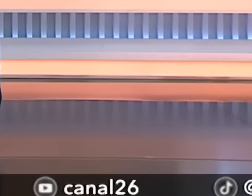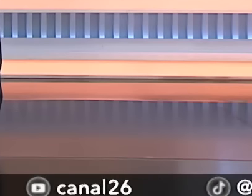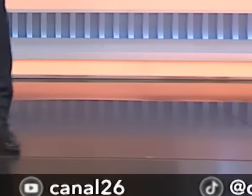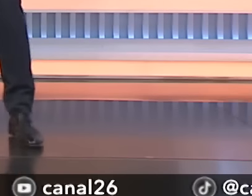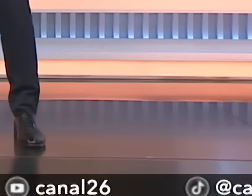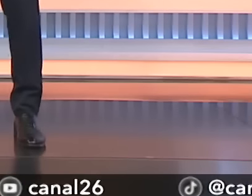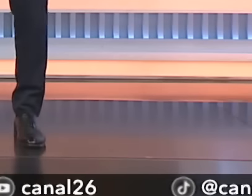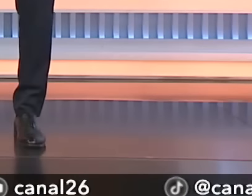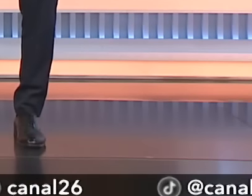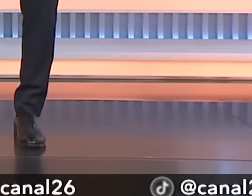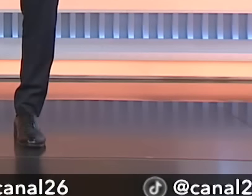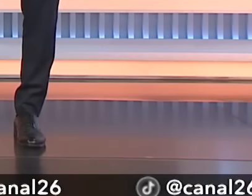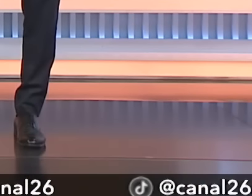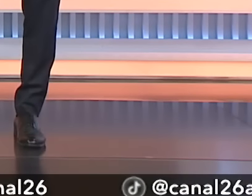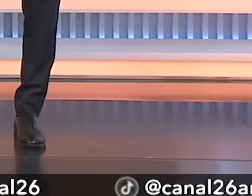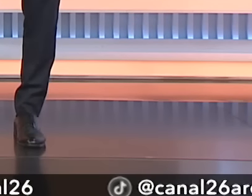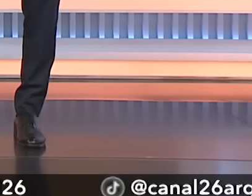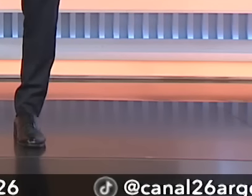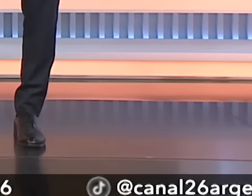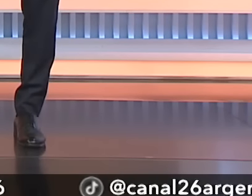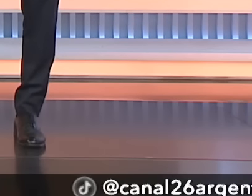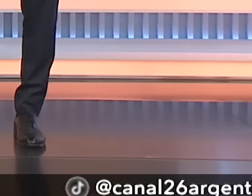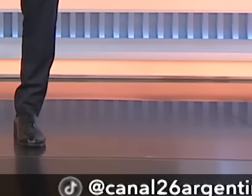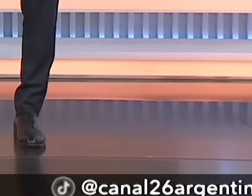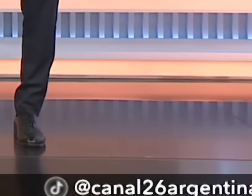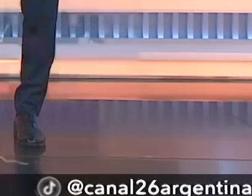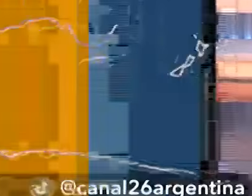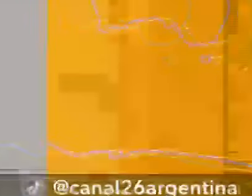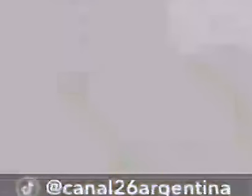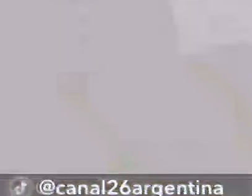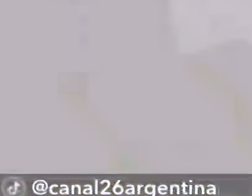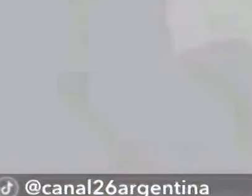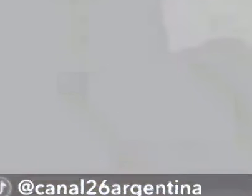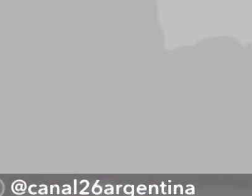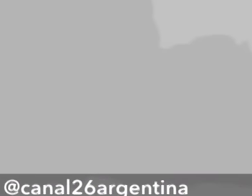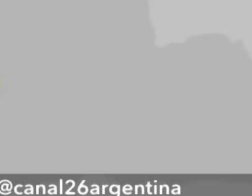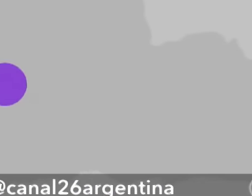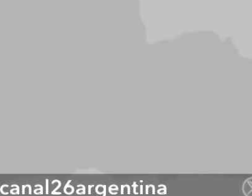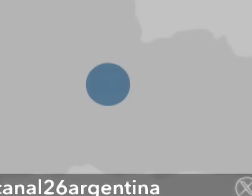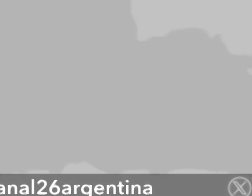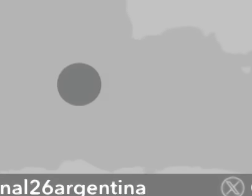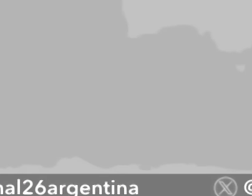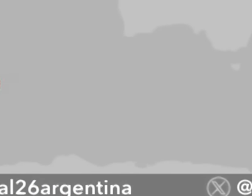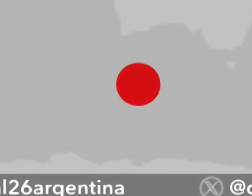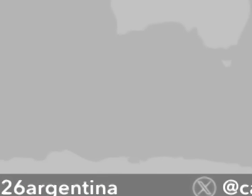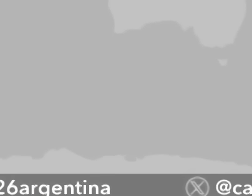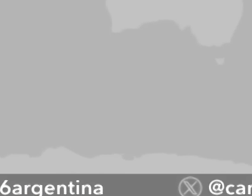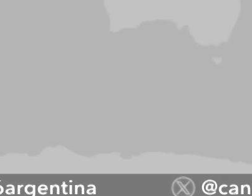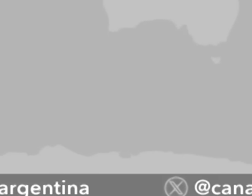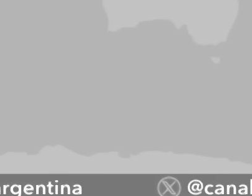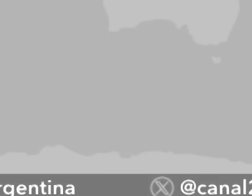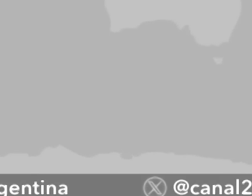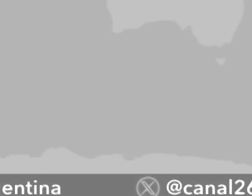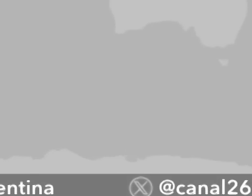Recién te lo adelantamos, nos vamos a El Salvador, nos vamos en vivo, lo que será justamente el epicentro informativo en América de la asunción